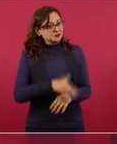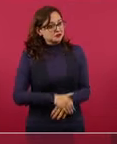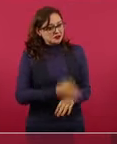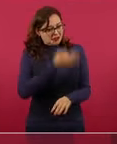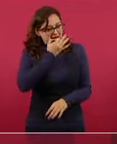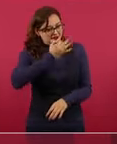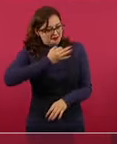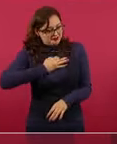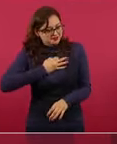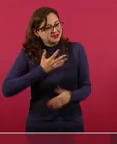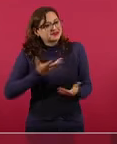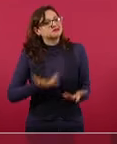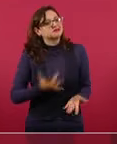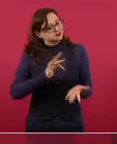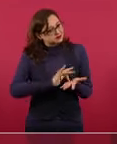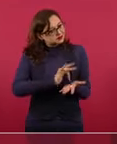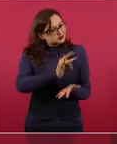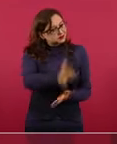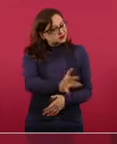porque